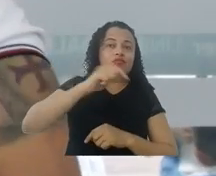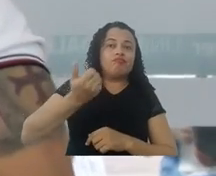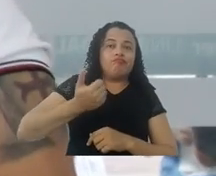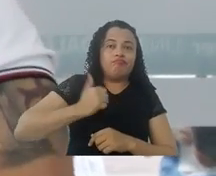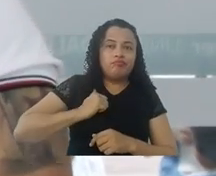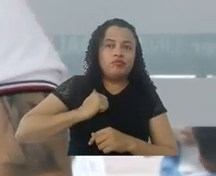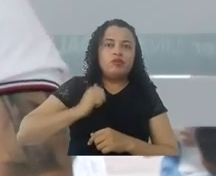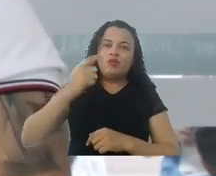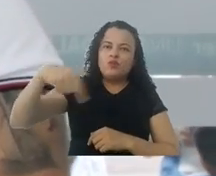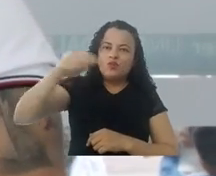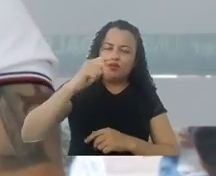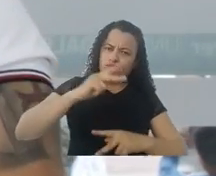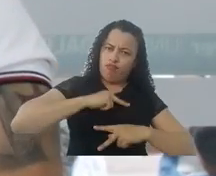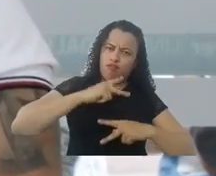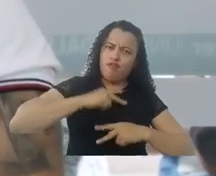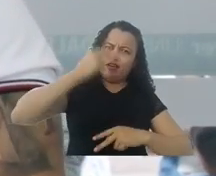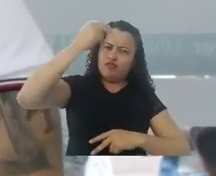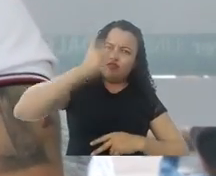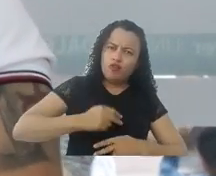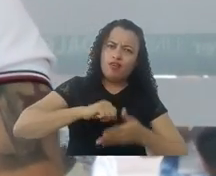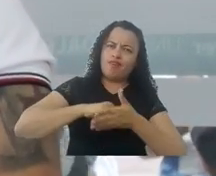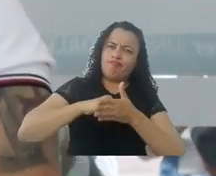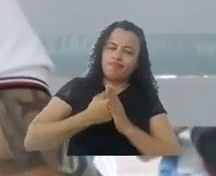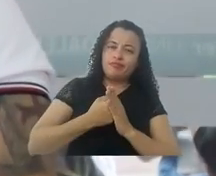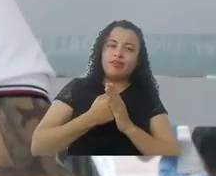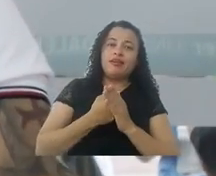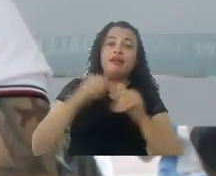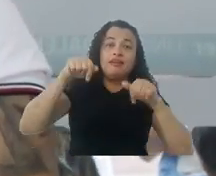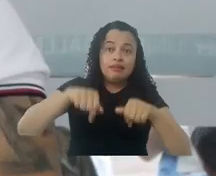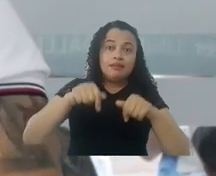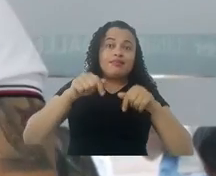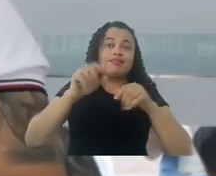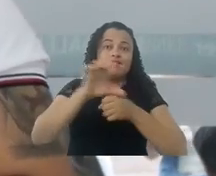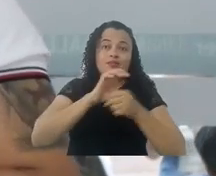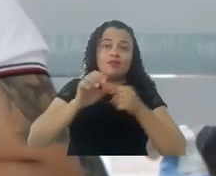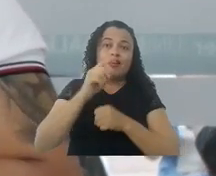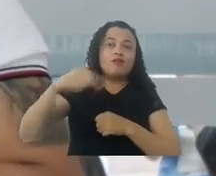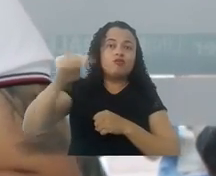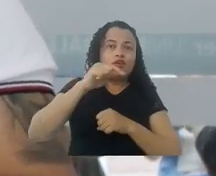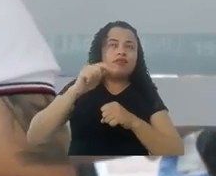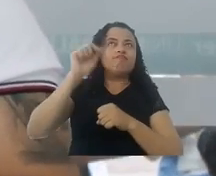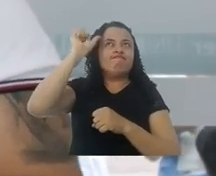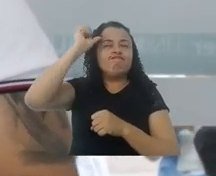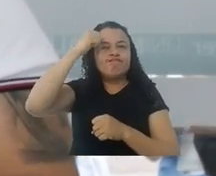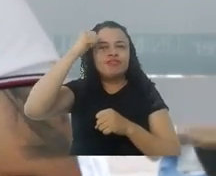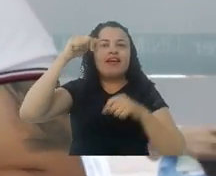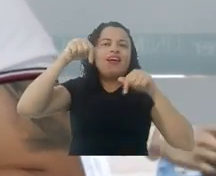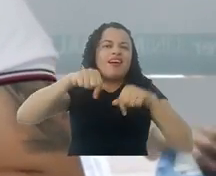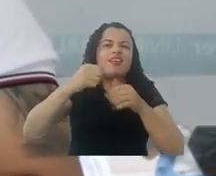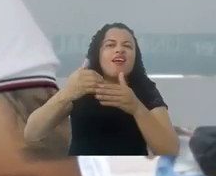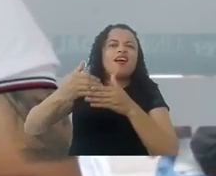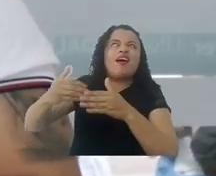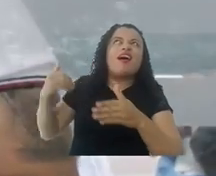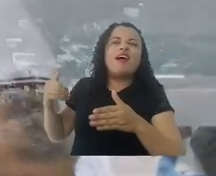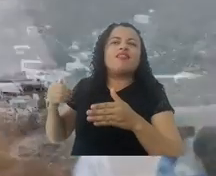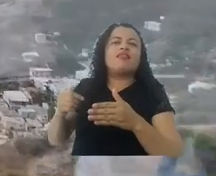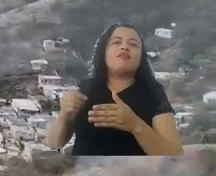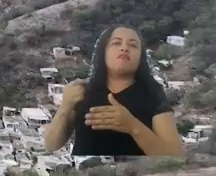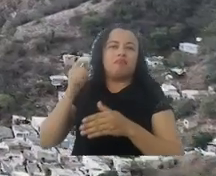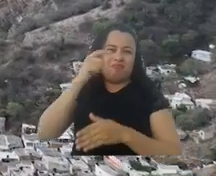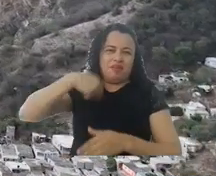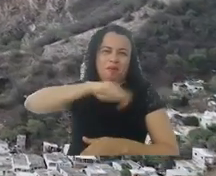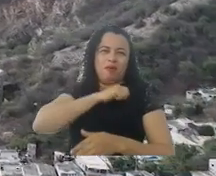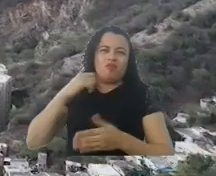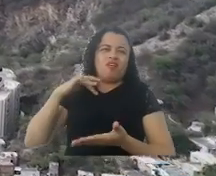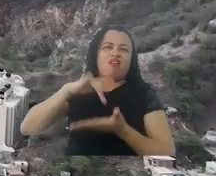ustedes aprovechen para escribir su propia historia, para recordarle a esta ciudad que tiene que recordar qué había antes de